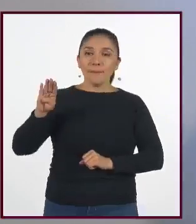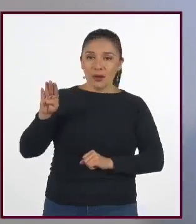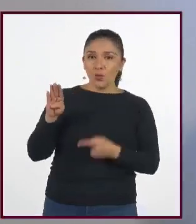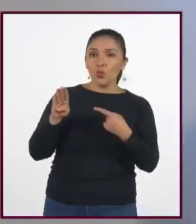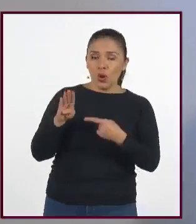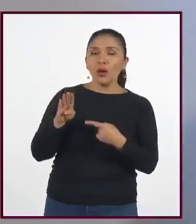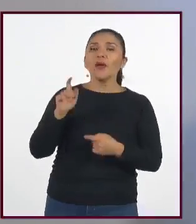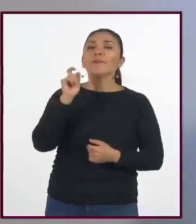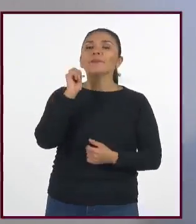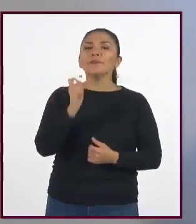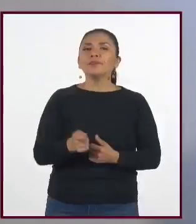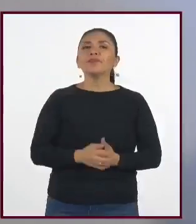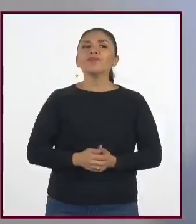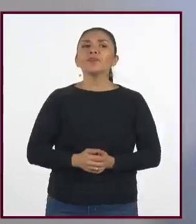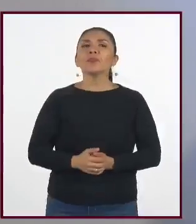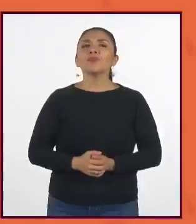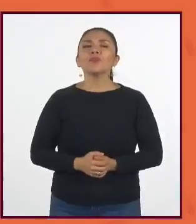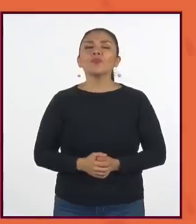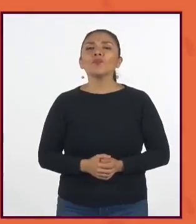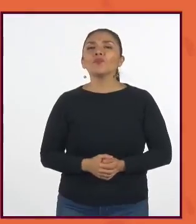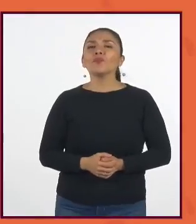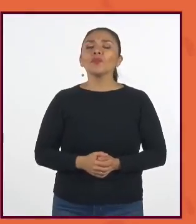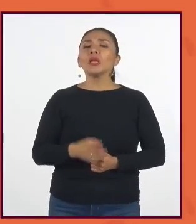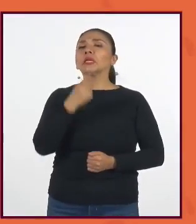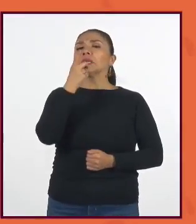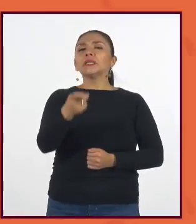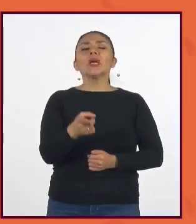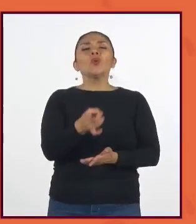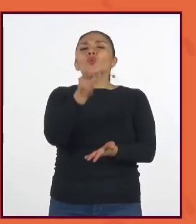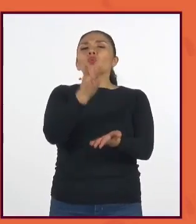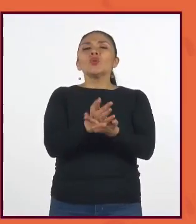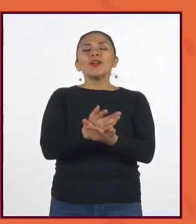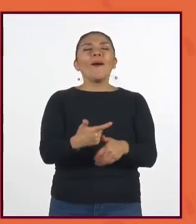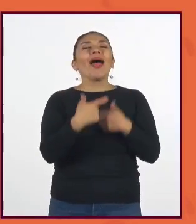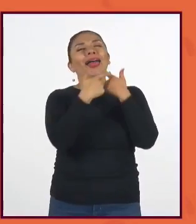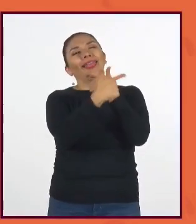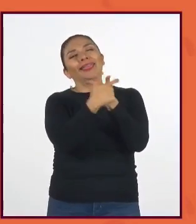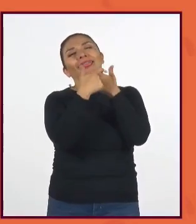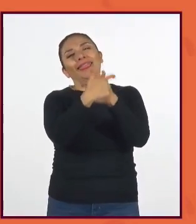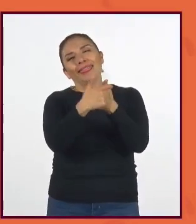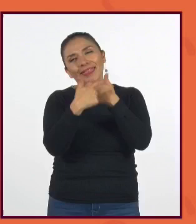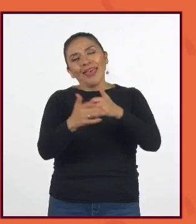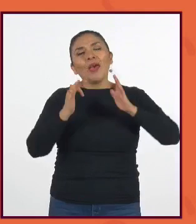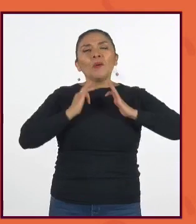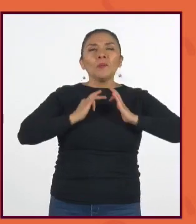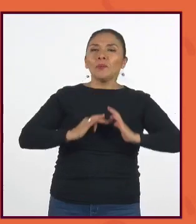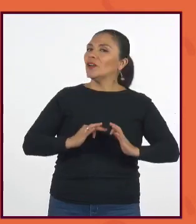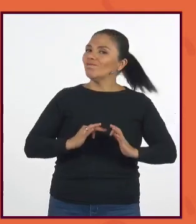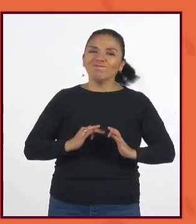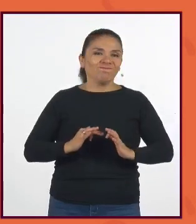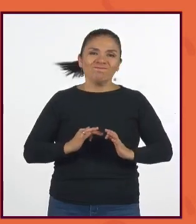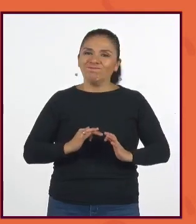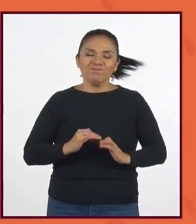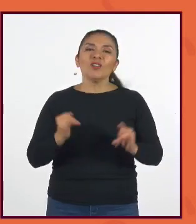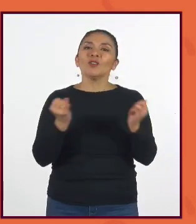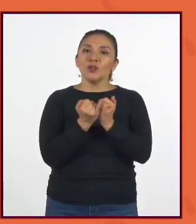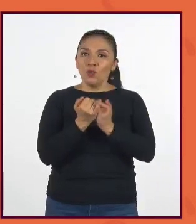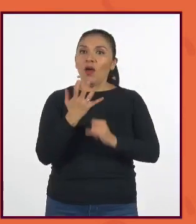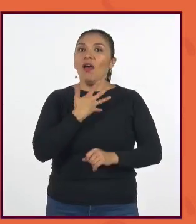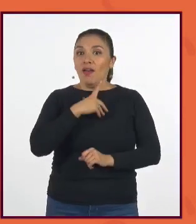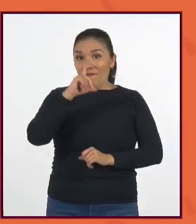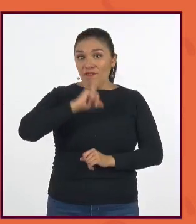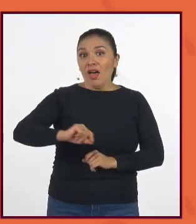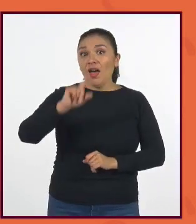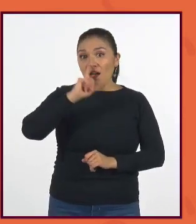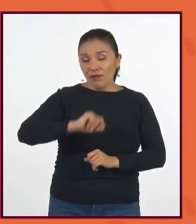marihuana o cannabis, pues falso que solo causa relajación y ataques de risa. también va a generar las fallas que habíamos comentado